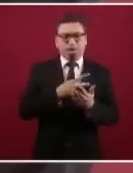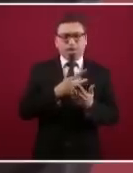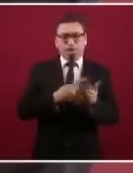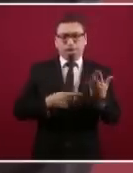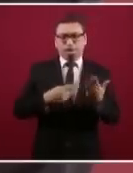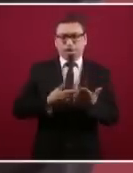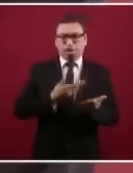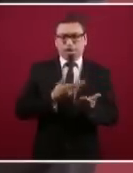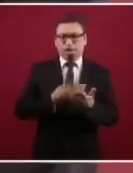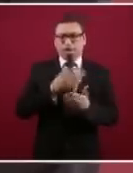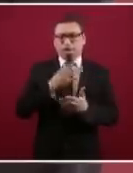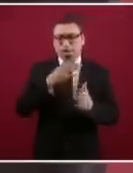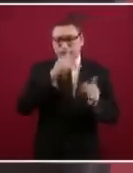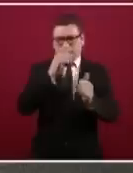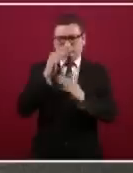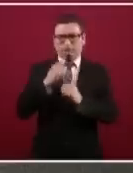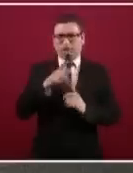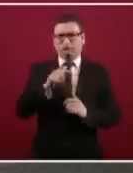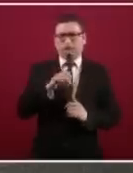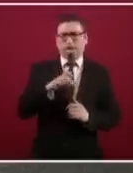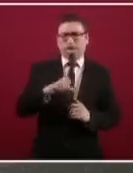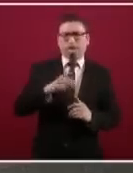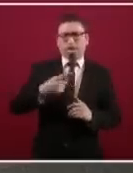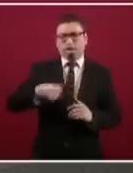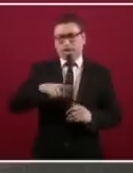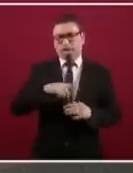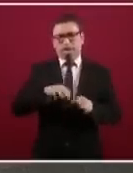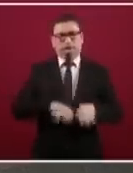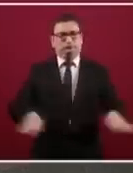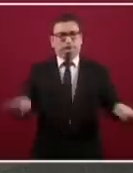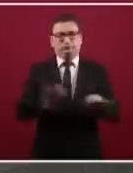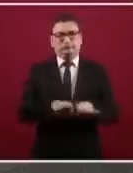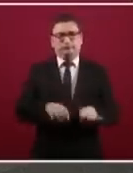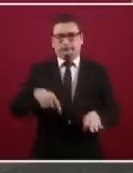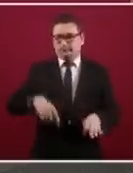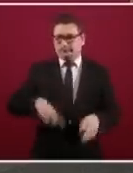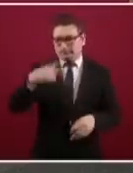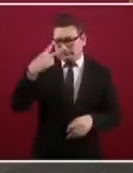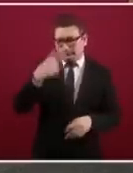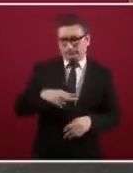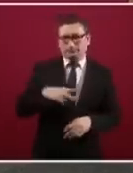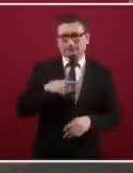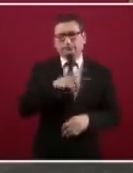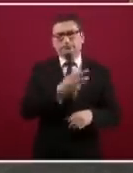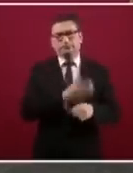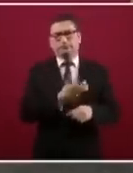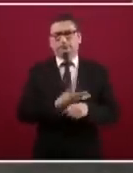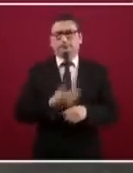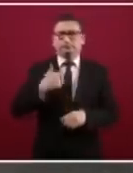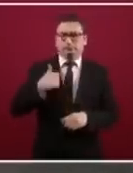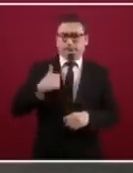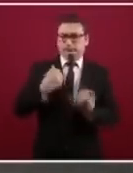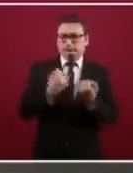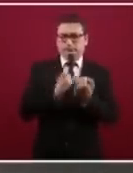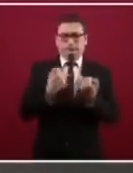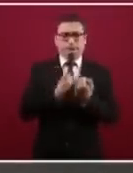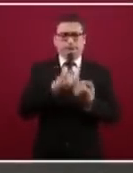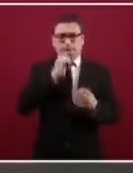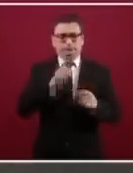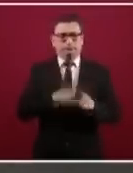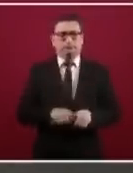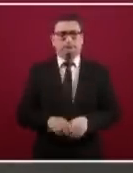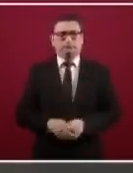para México, sino también para Estados Unidos y Canadá, y que no